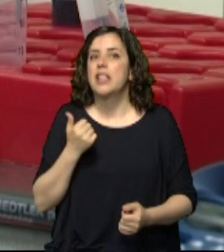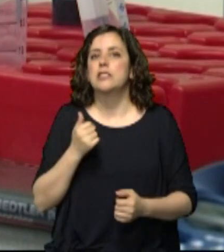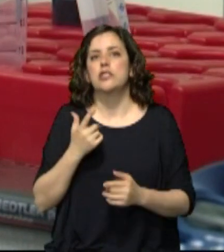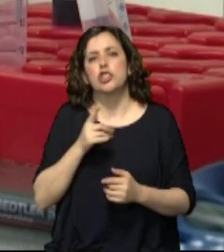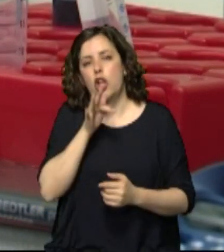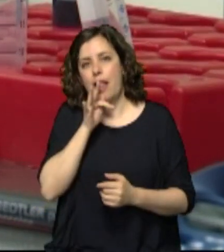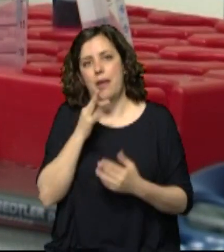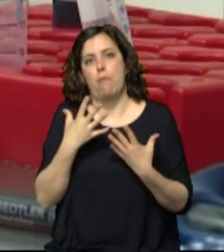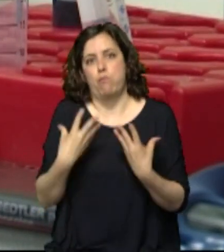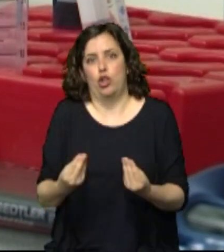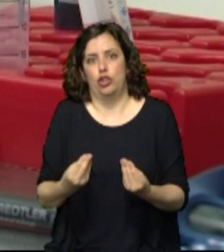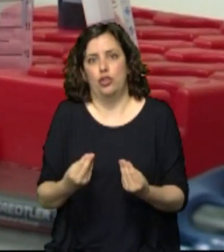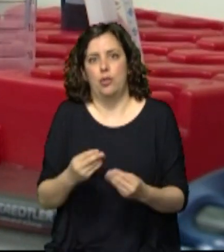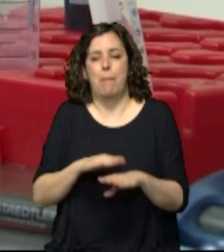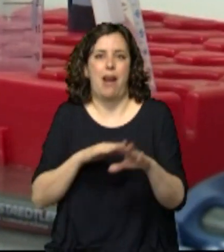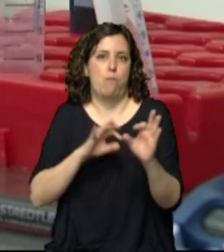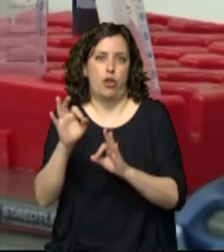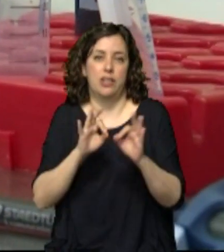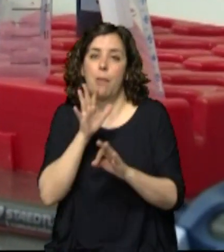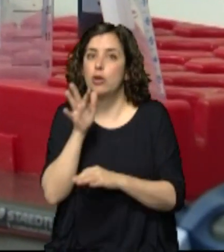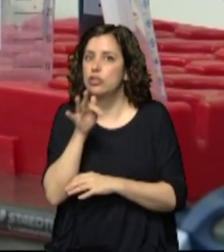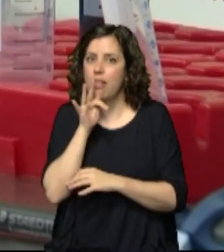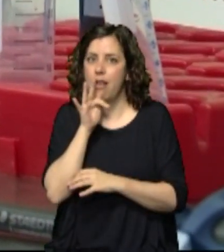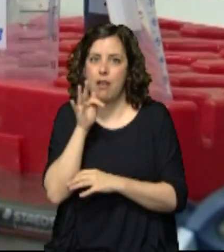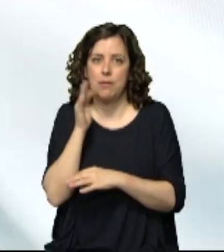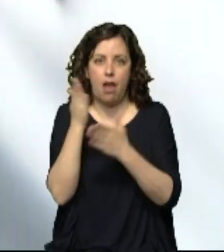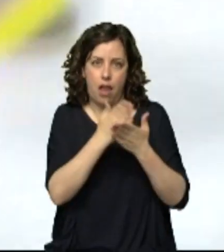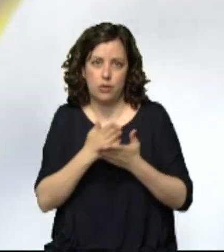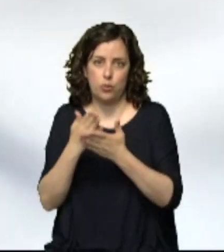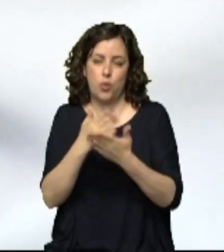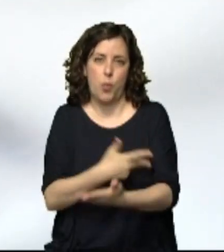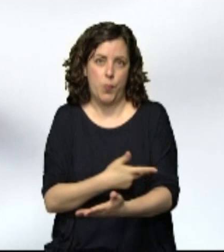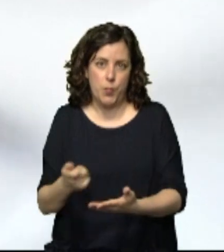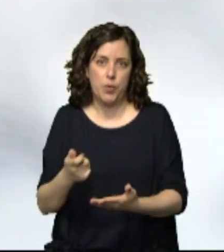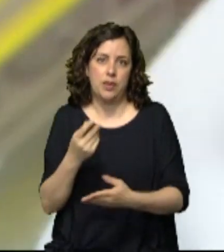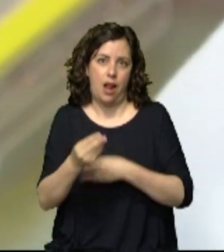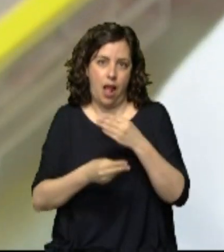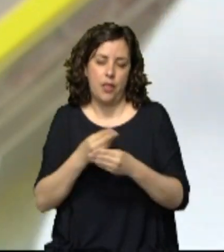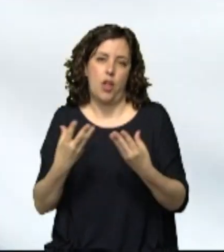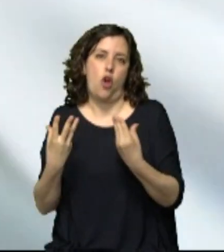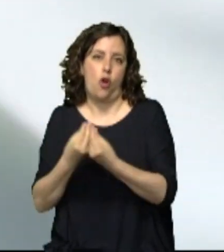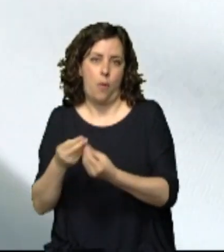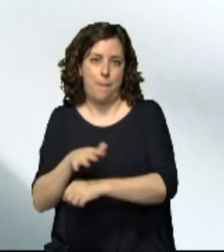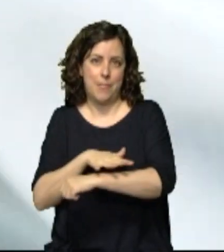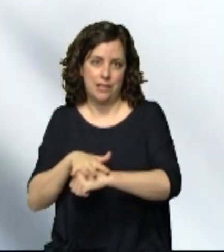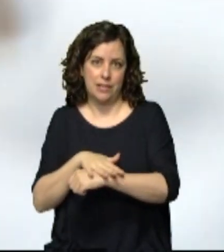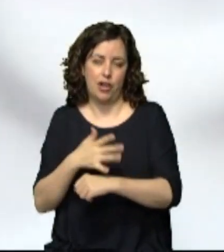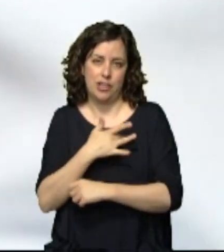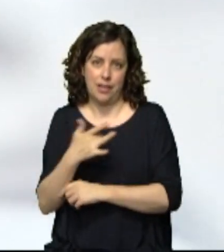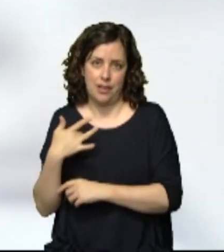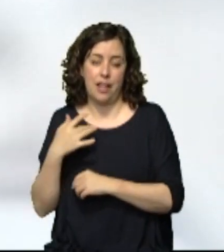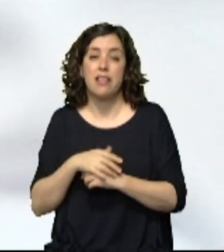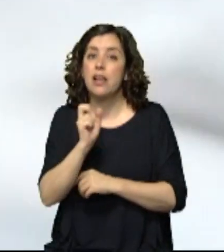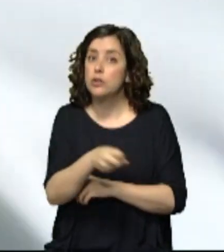a esa tasa, ya que están a la espera de los resultados del estudio de seroprevalencia que realizan con el Ministerio de Sanidad. Unos resultados que